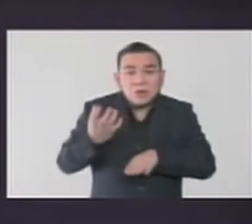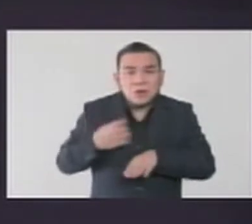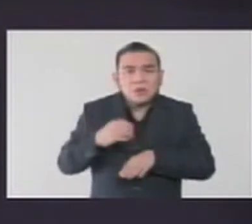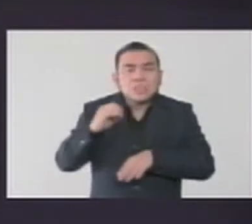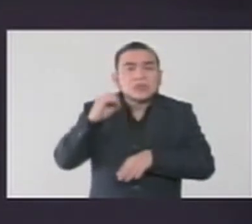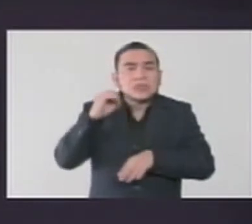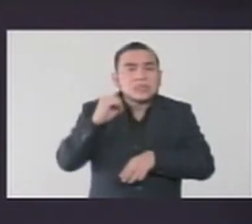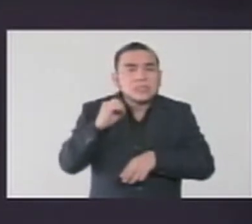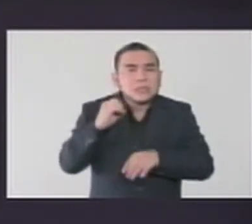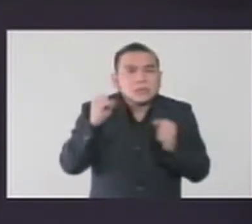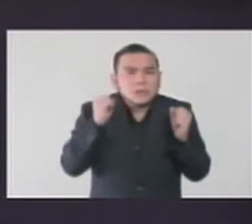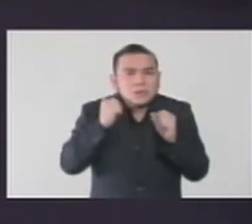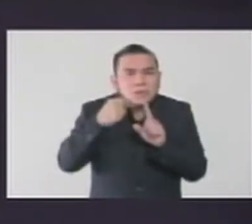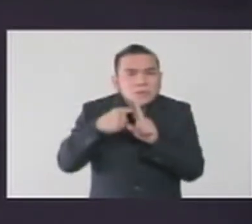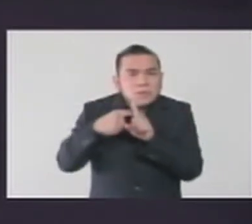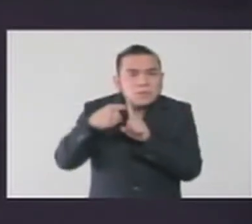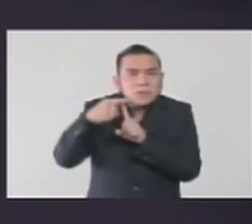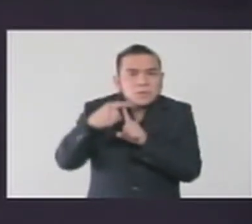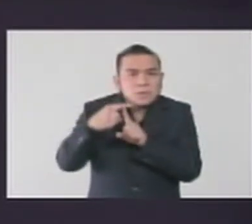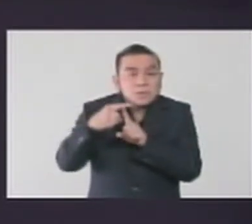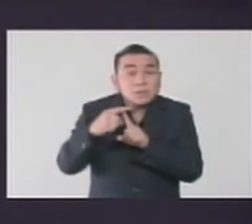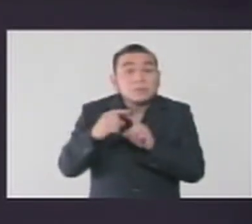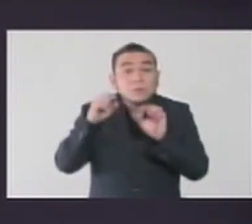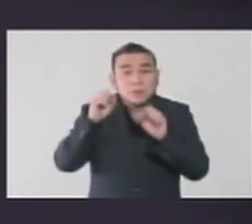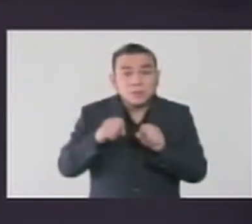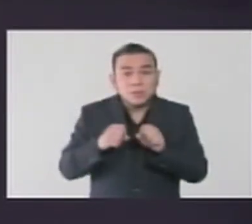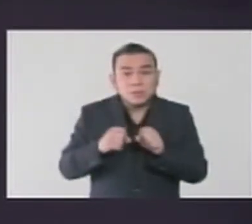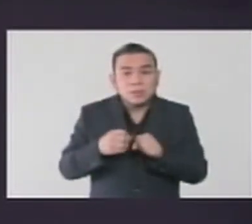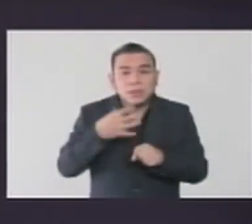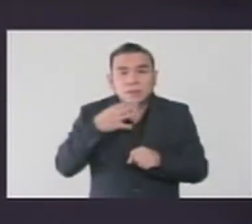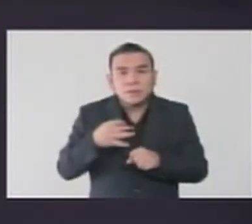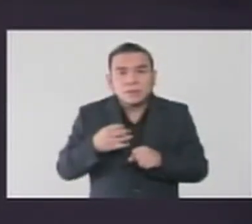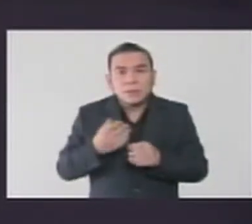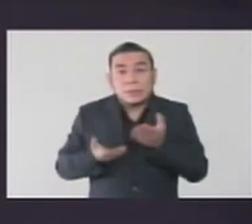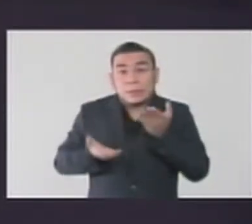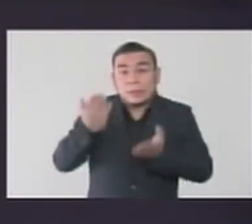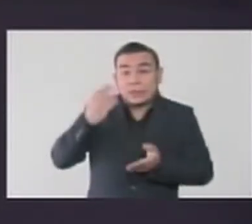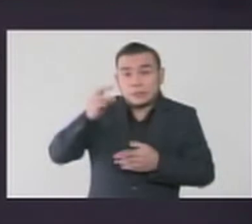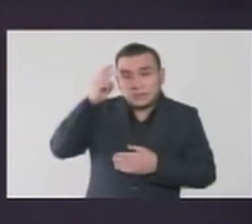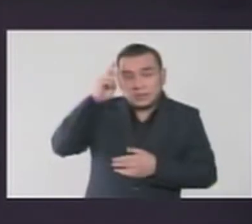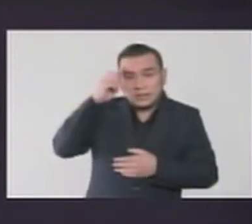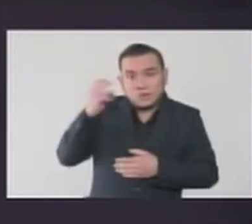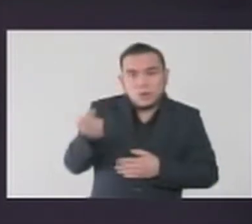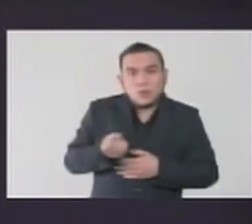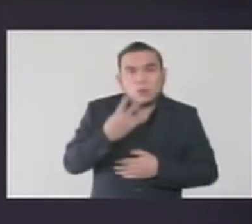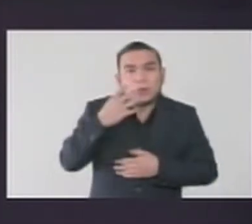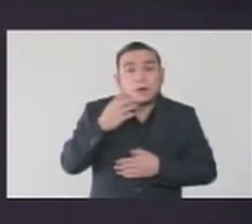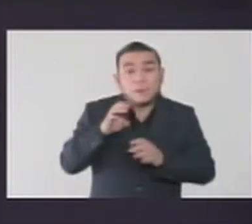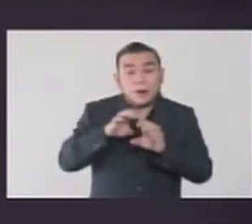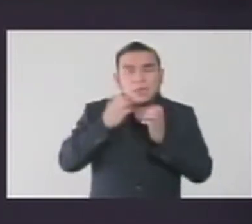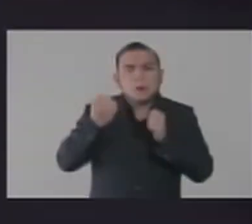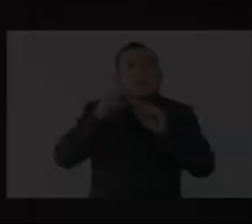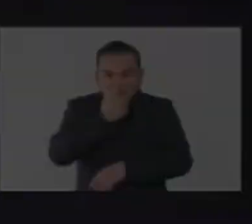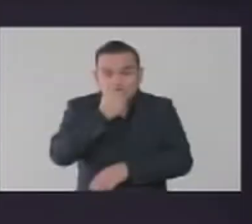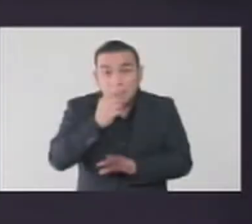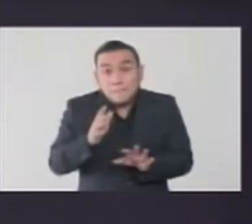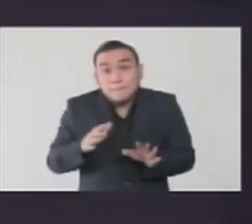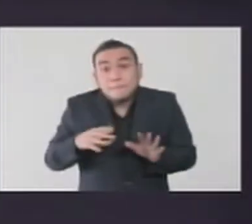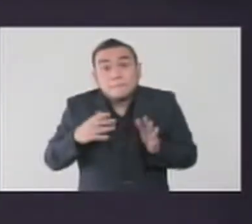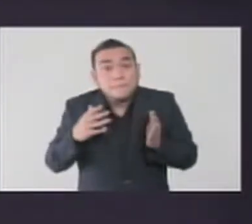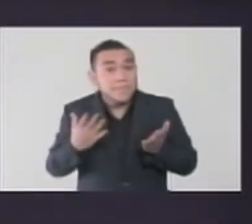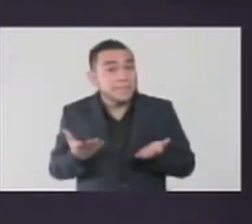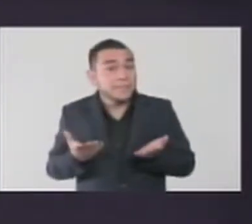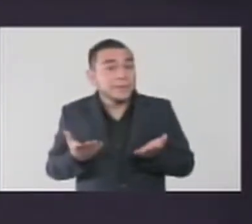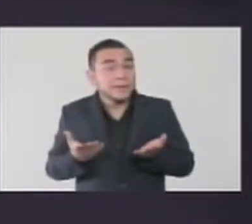a diferencia de otras que tienen que ser transportada mucho grado bajo cero y eso requeriría nuevo equipo el cual estamos dispuestos a comprar esta